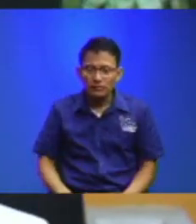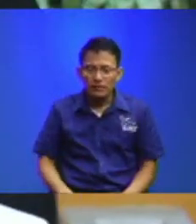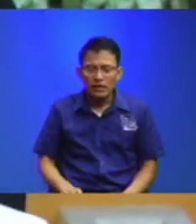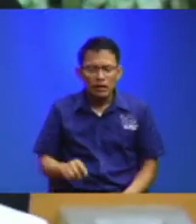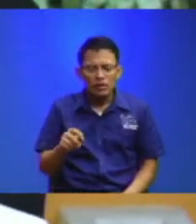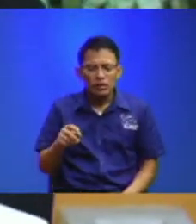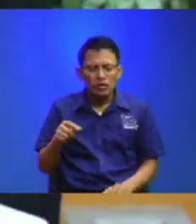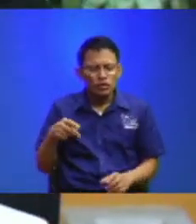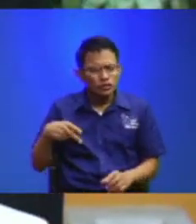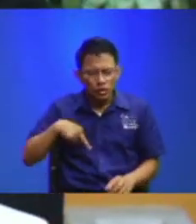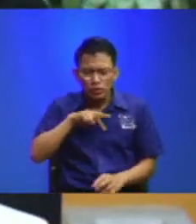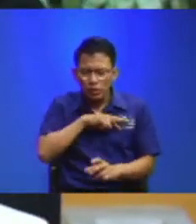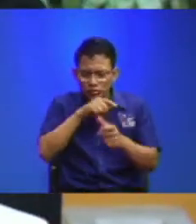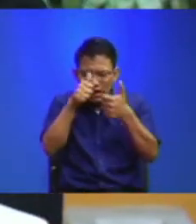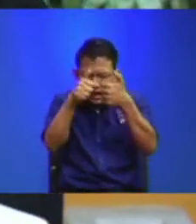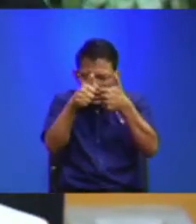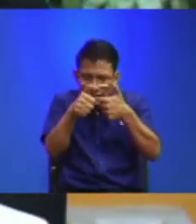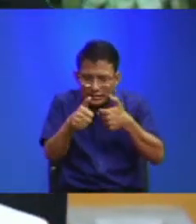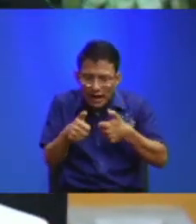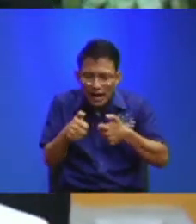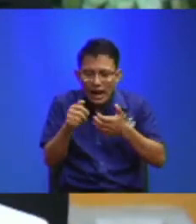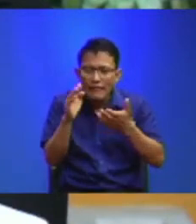detenernos, ver la palabra